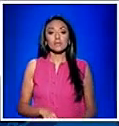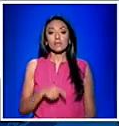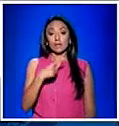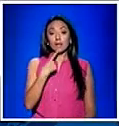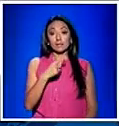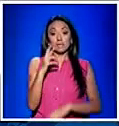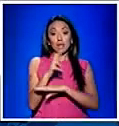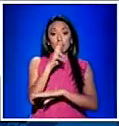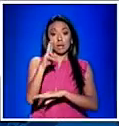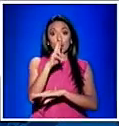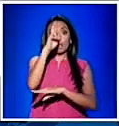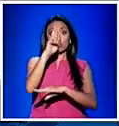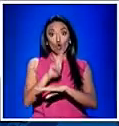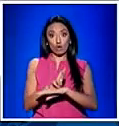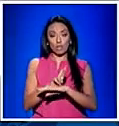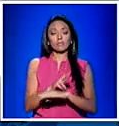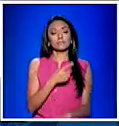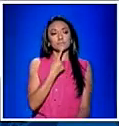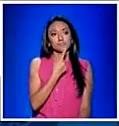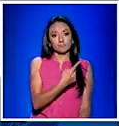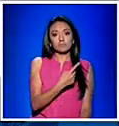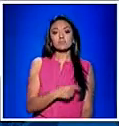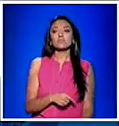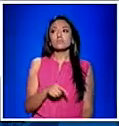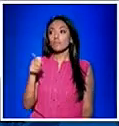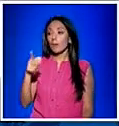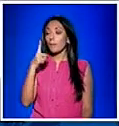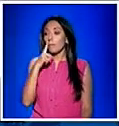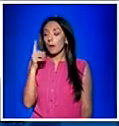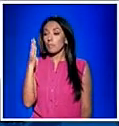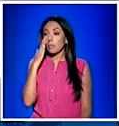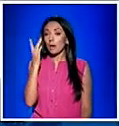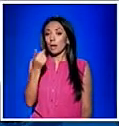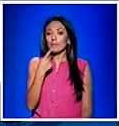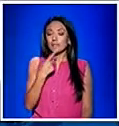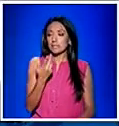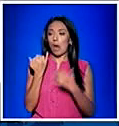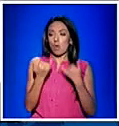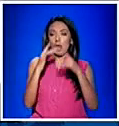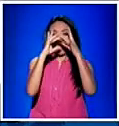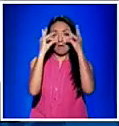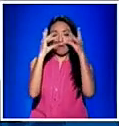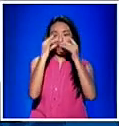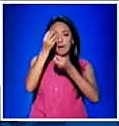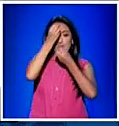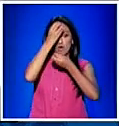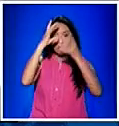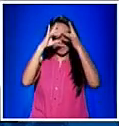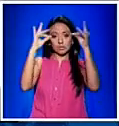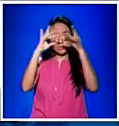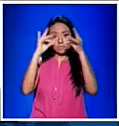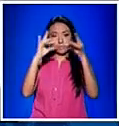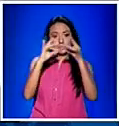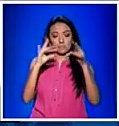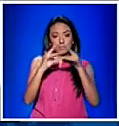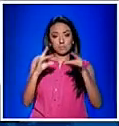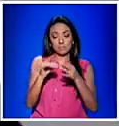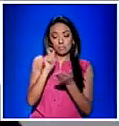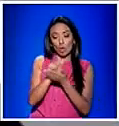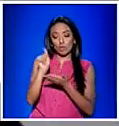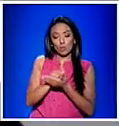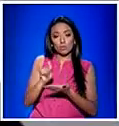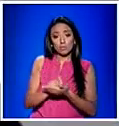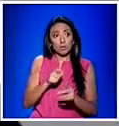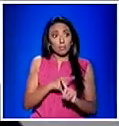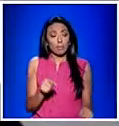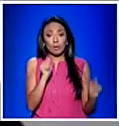la rectora que, de acuerdo a los padres, que estaban elaborando un informe a ser puesto a consideración del distrito. Pero recordemos